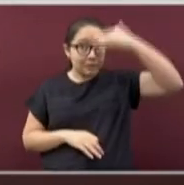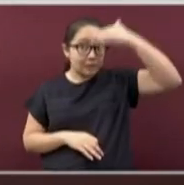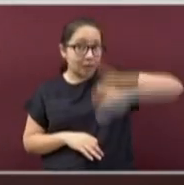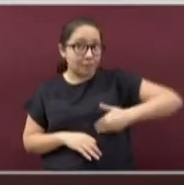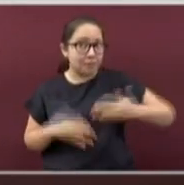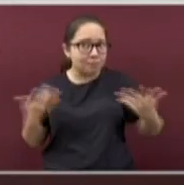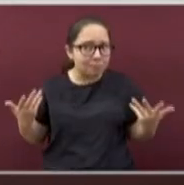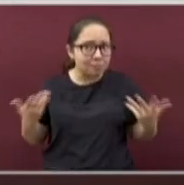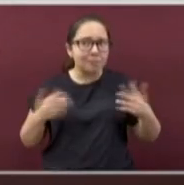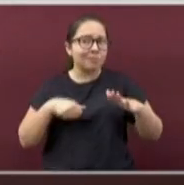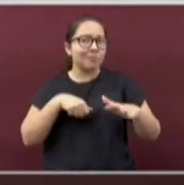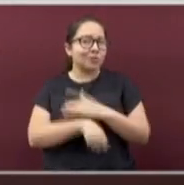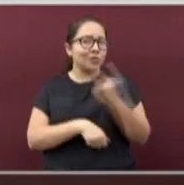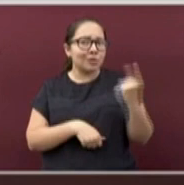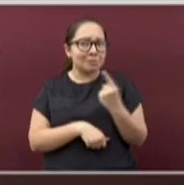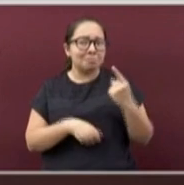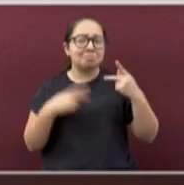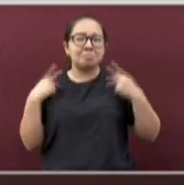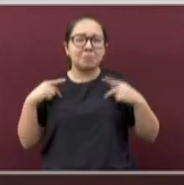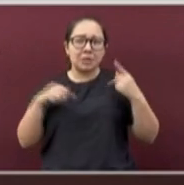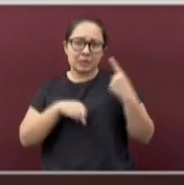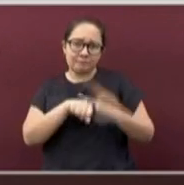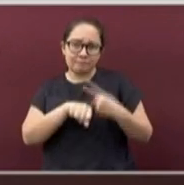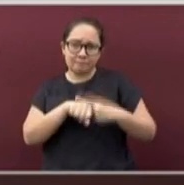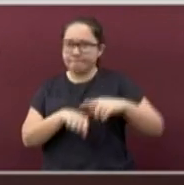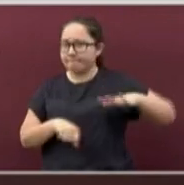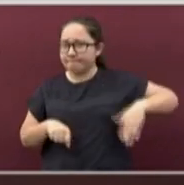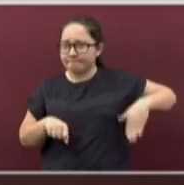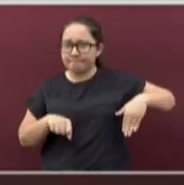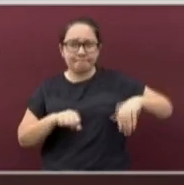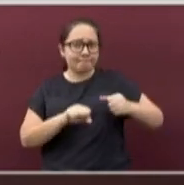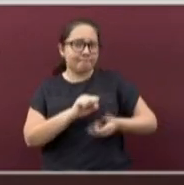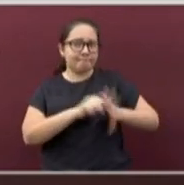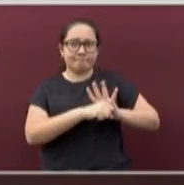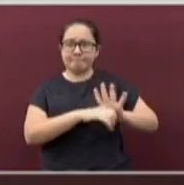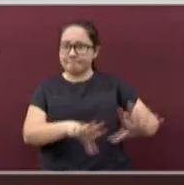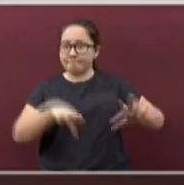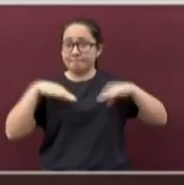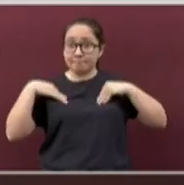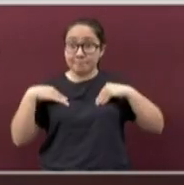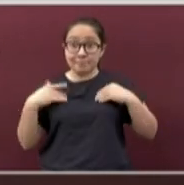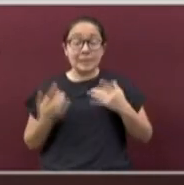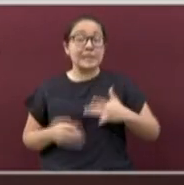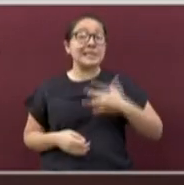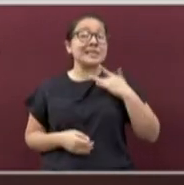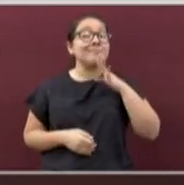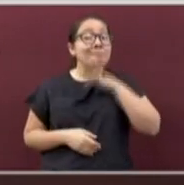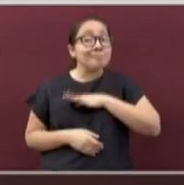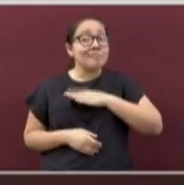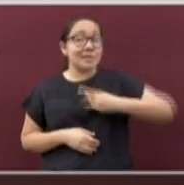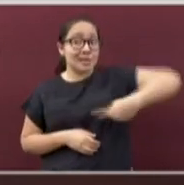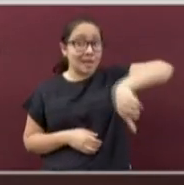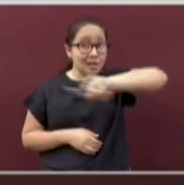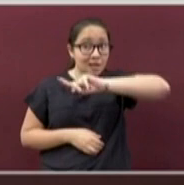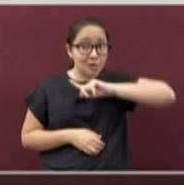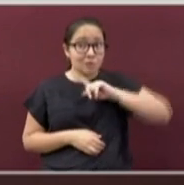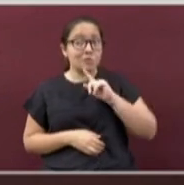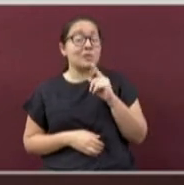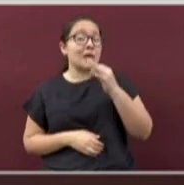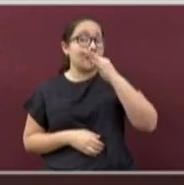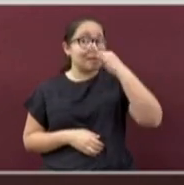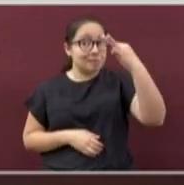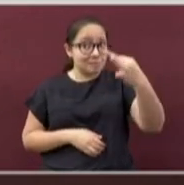dado que estos enfermos recién desarrollaron la COVID-19, lo que quiere decir que el coronavirus aún se encuentra